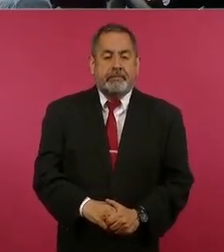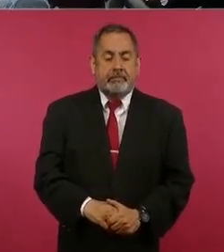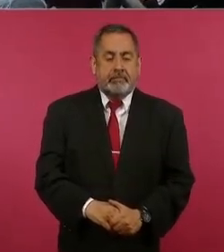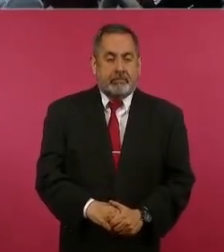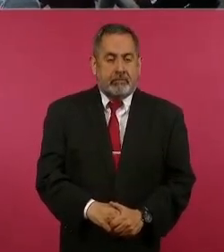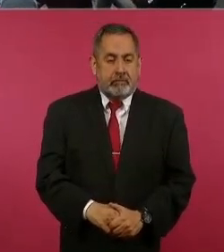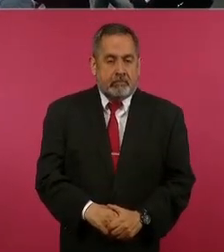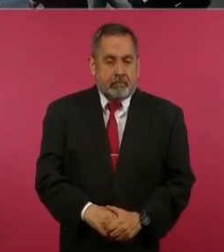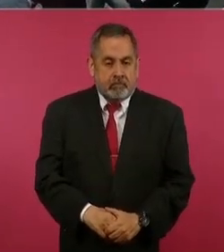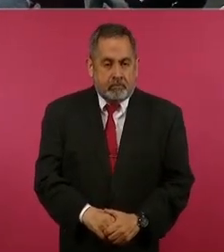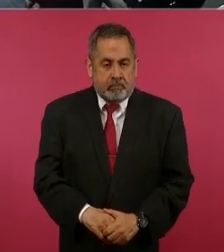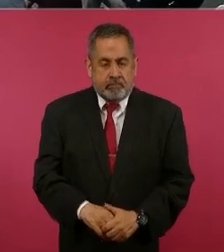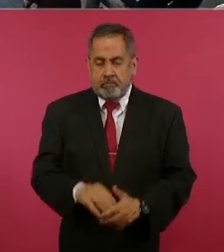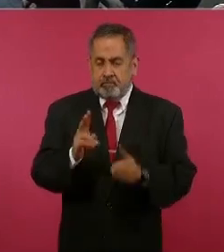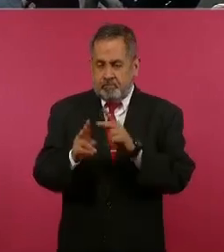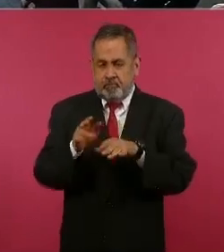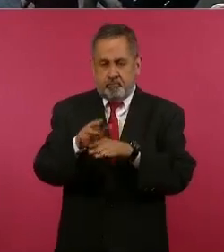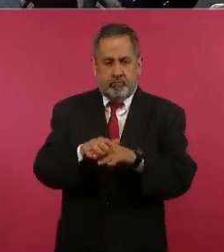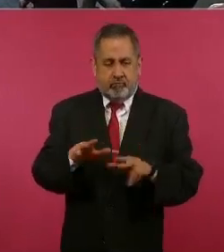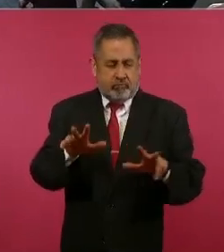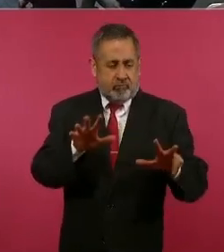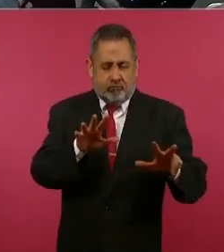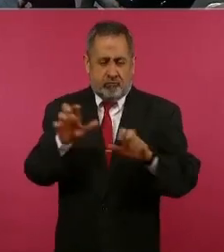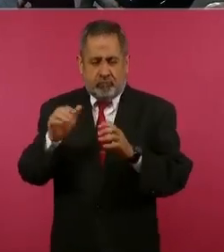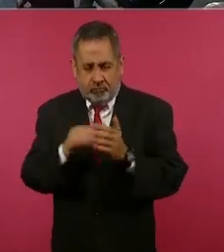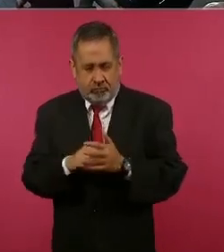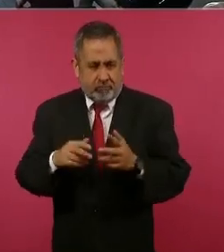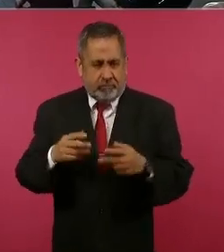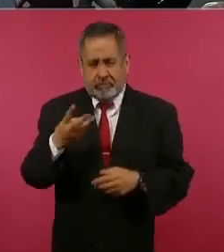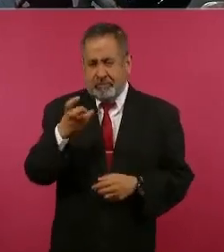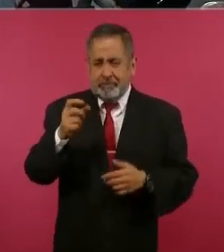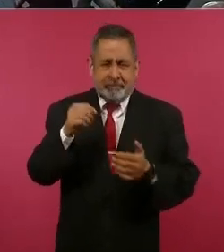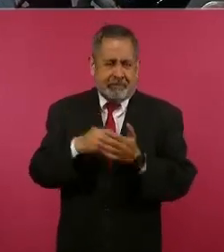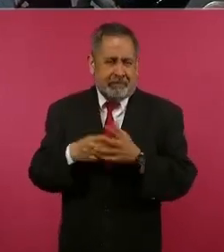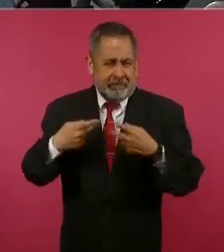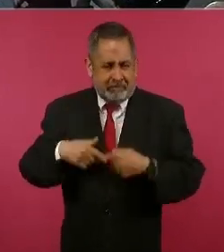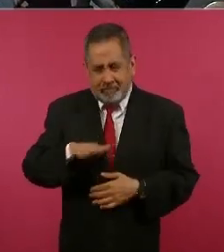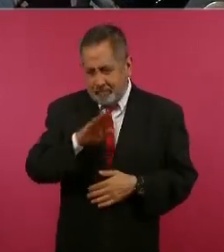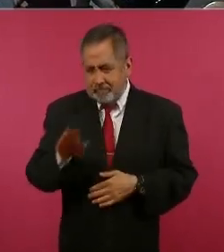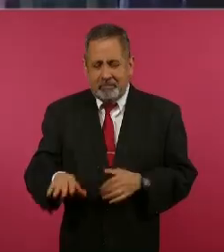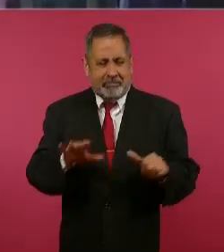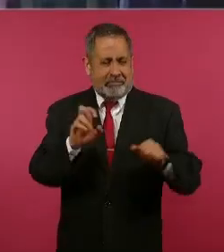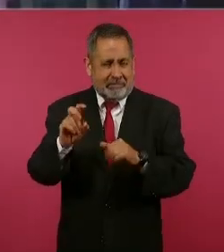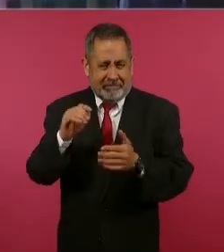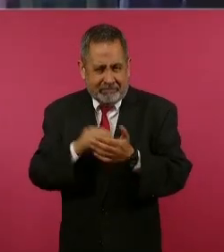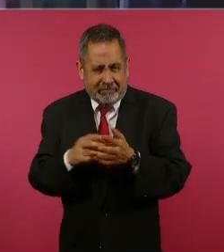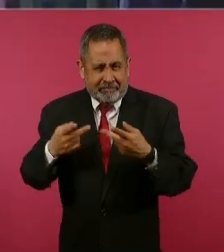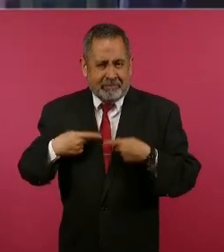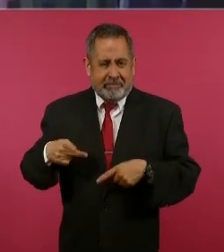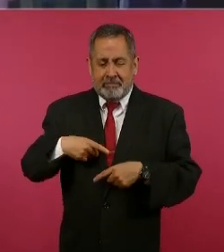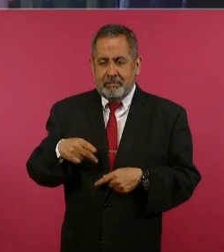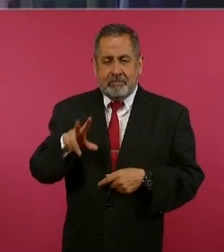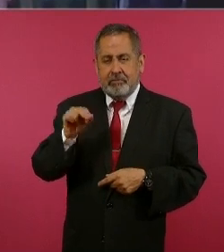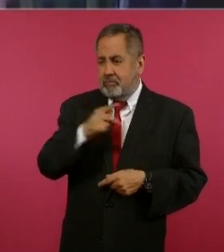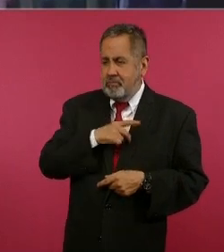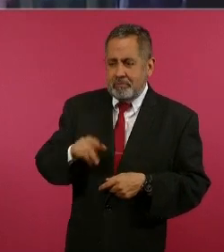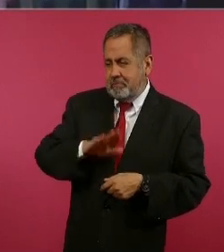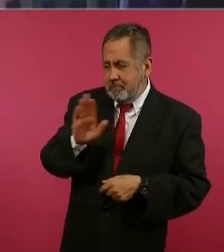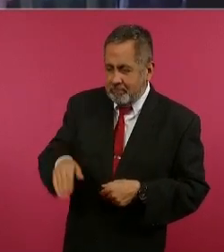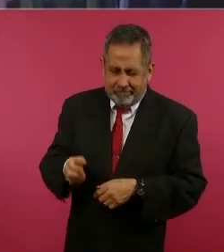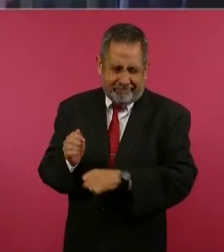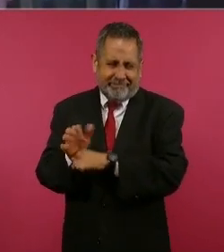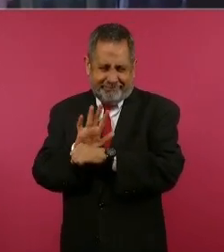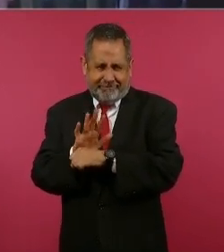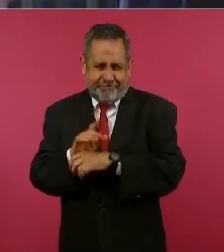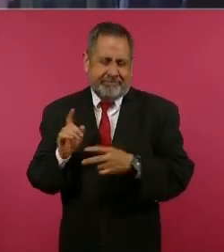Bien, pero cuando estamos hablando de 800 mil muertes, 320 mil muertes, 320 mil personas que no debieron haber muerto,